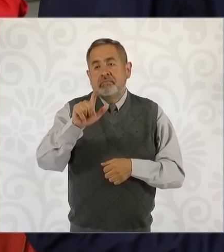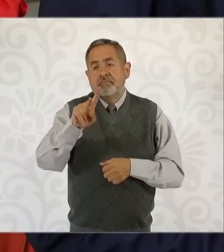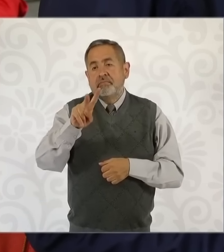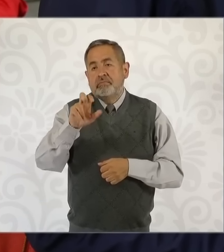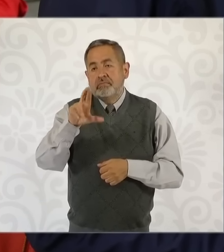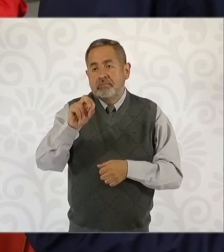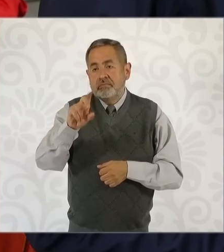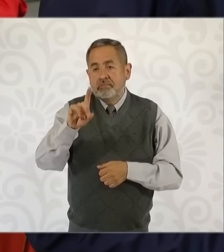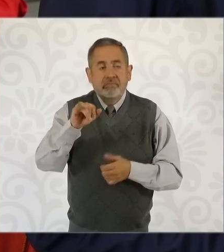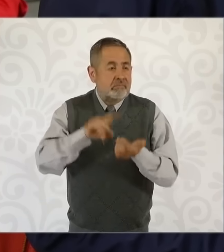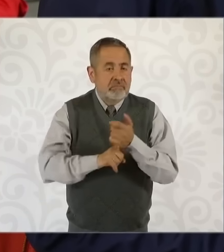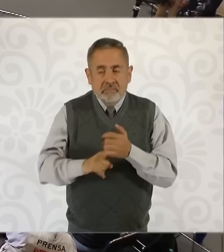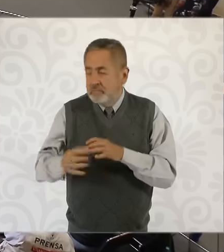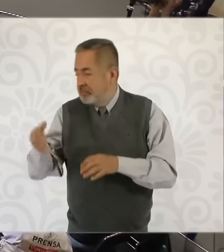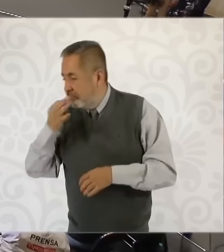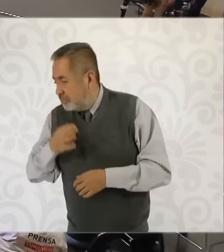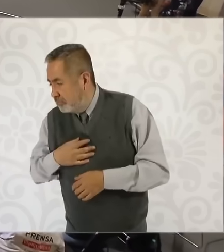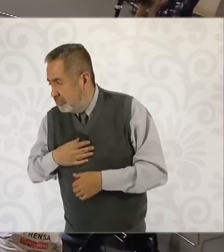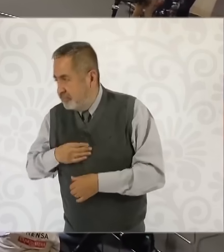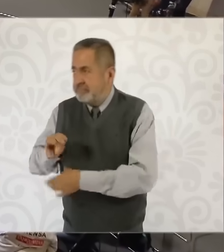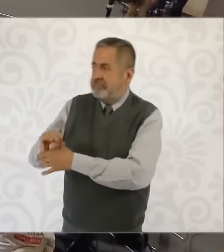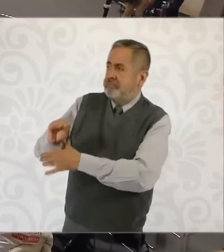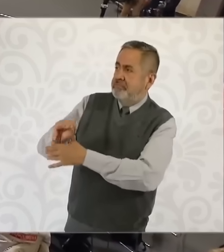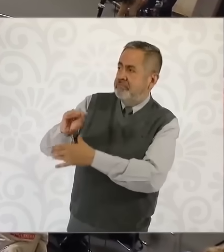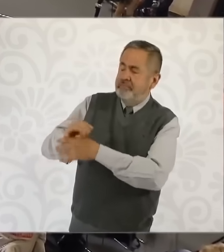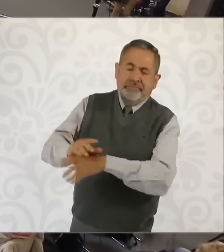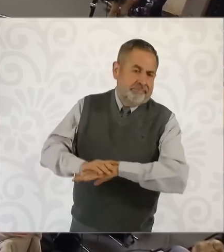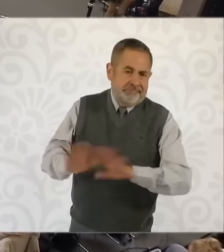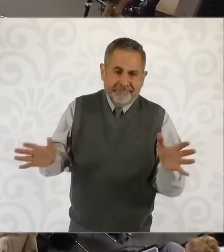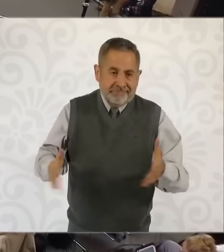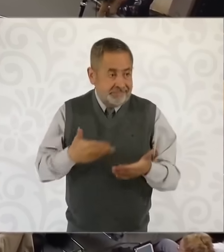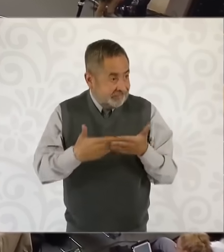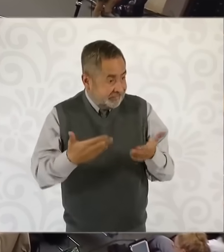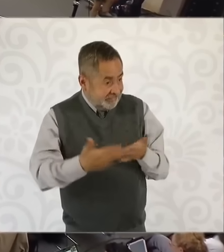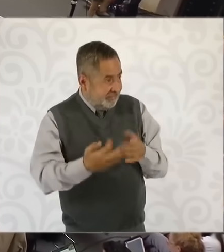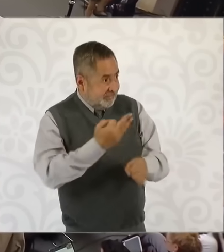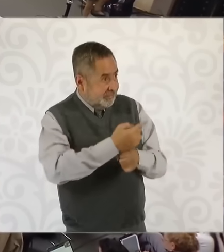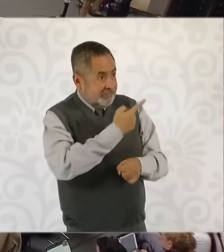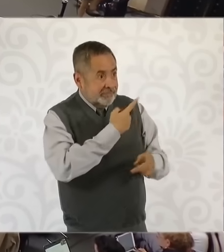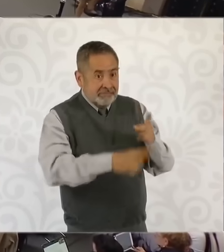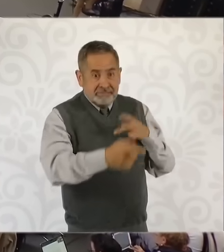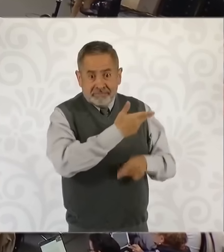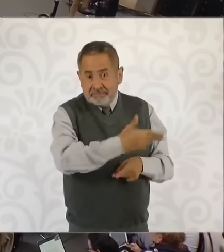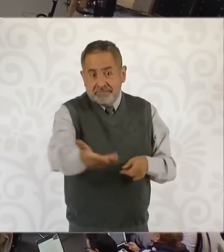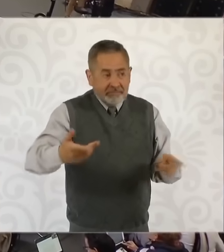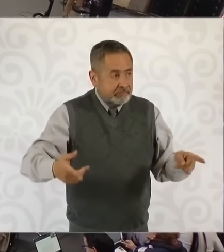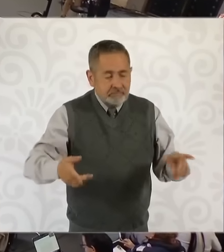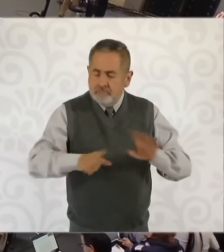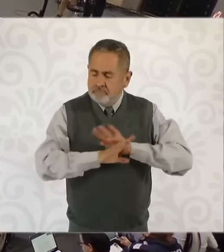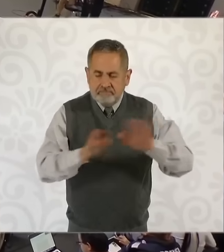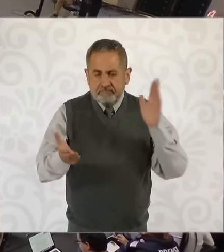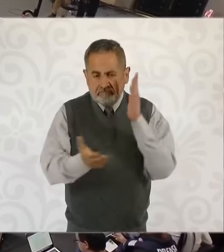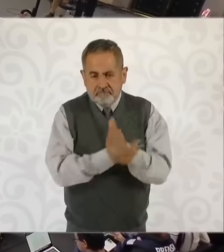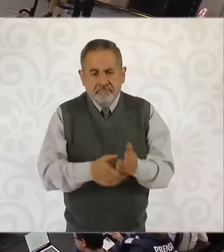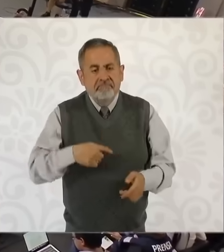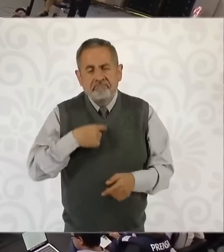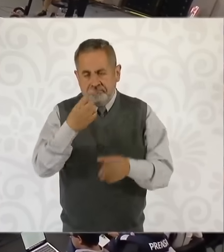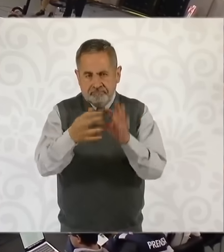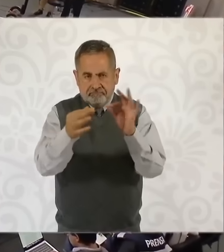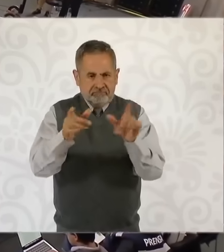esto, pero no hicieron nada. Ya entró esta nueva administración, Presidenta, y si usted me lo permite